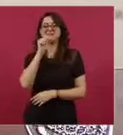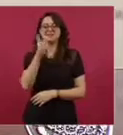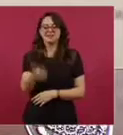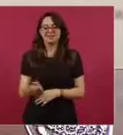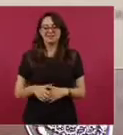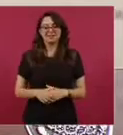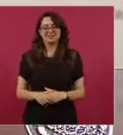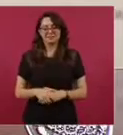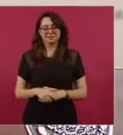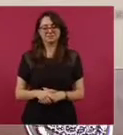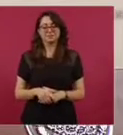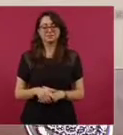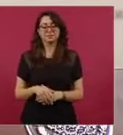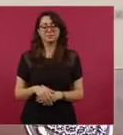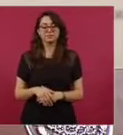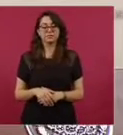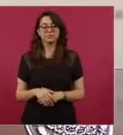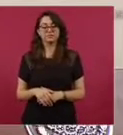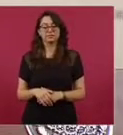llama